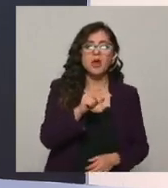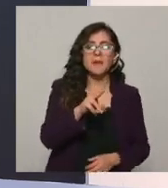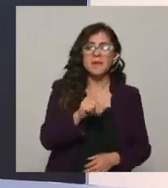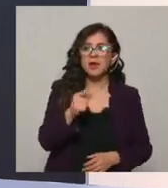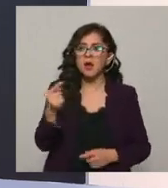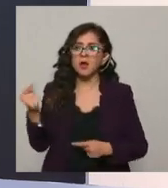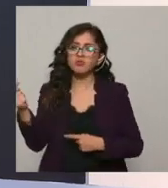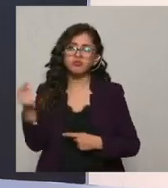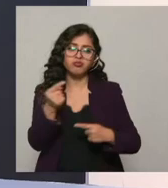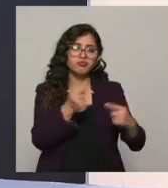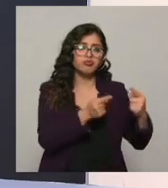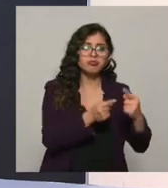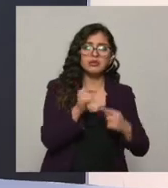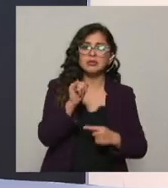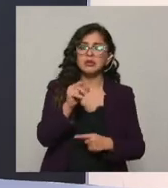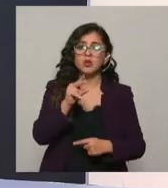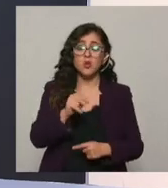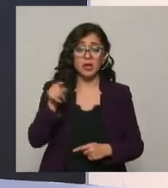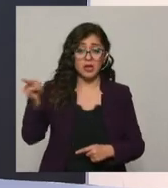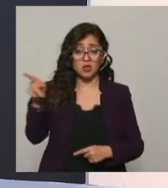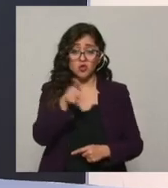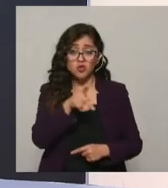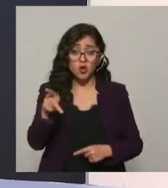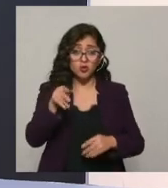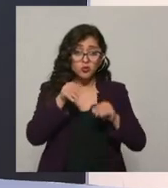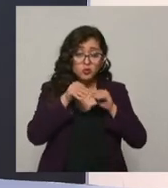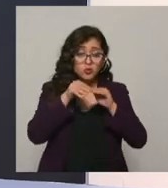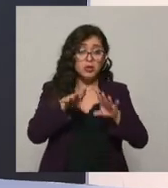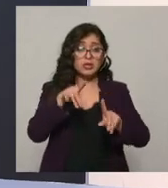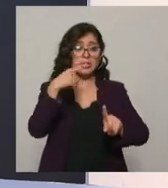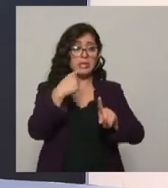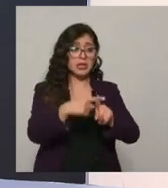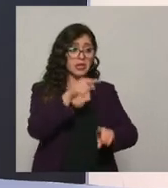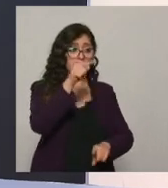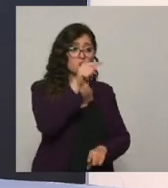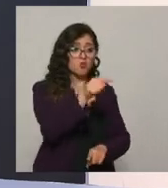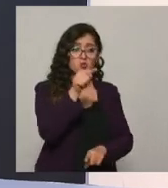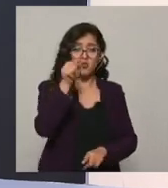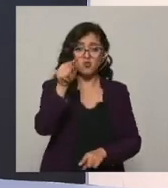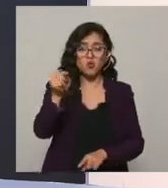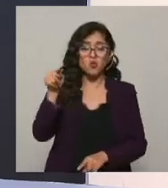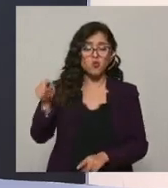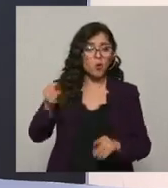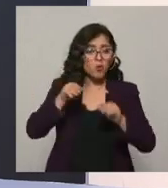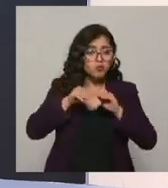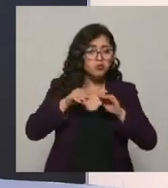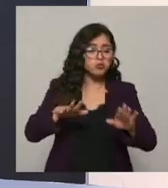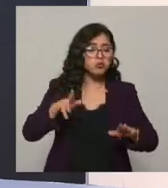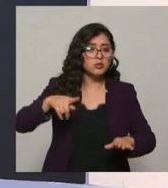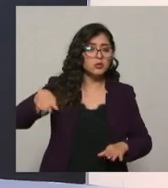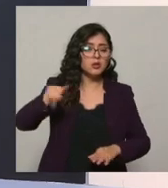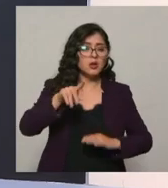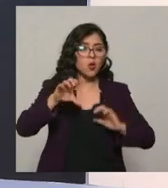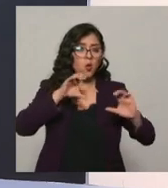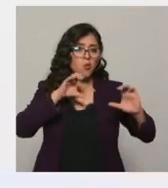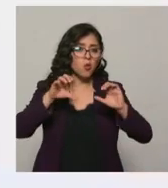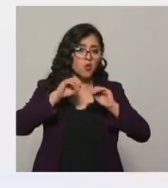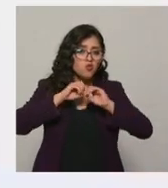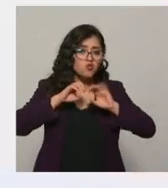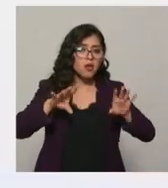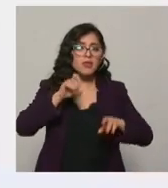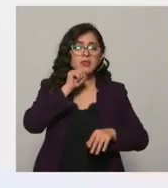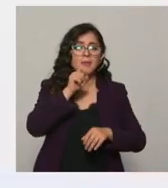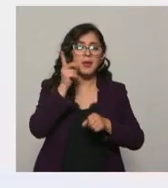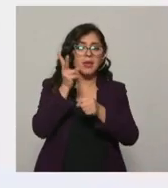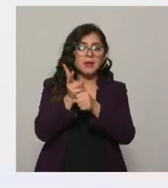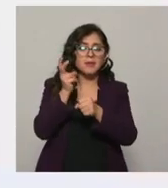dos han revelado y ventilado y señalado casos específicos en los medios de comunicación, han sido invitadas